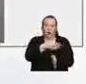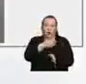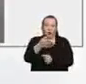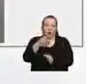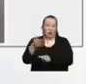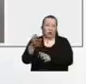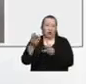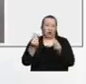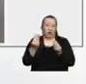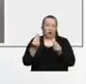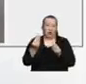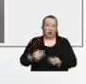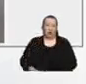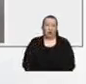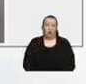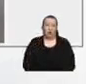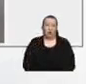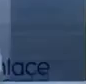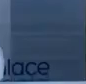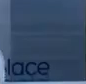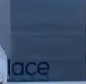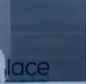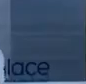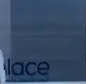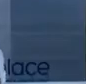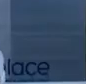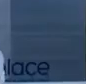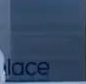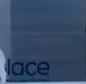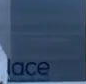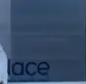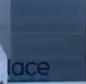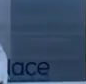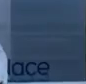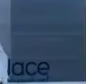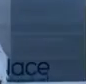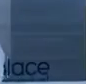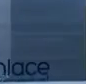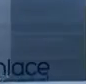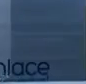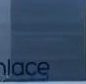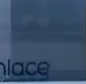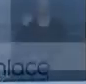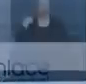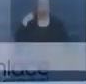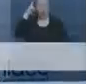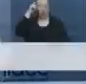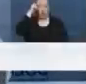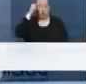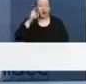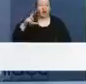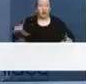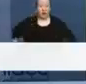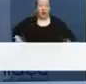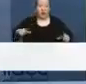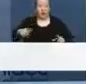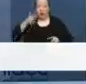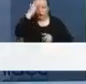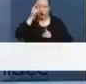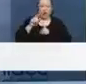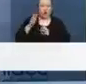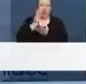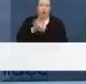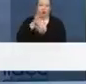evitables pudieron evitarse no nos teníamos gobierno pero como morena estamos persiguiendo a correa no